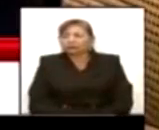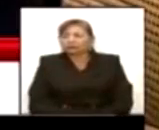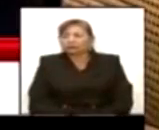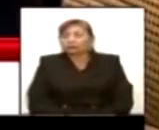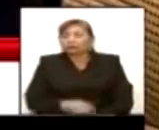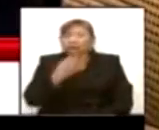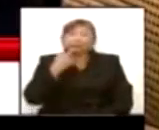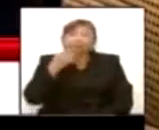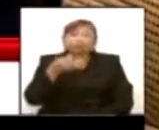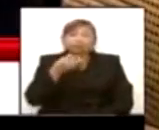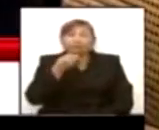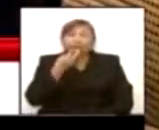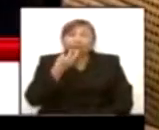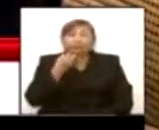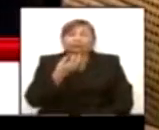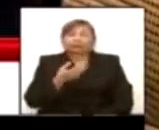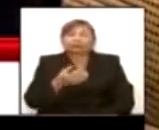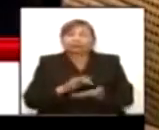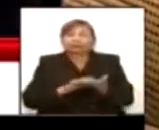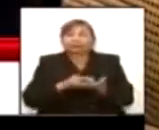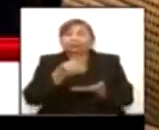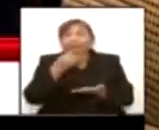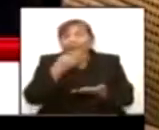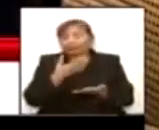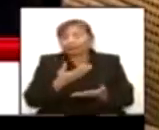Eso sí está correcto, ¿no?